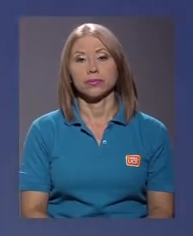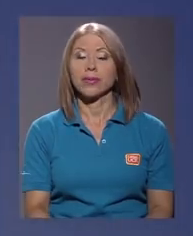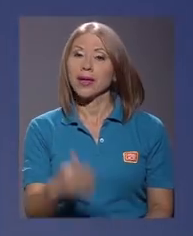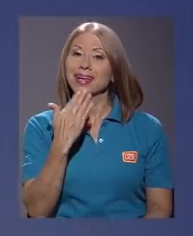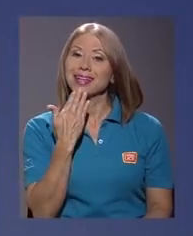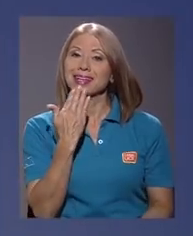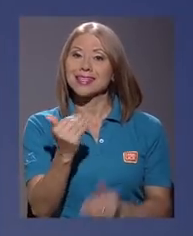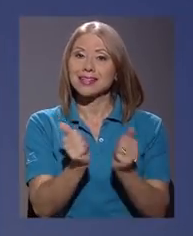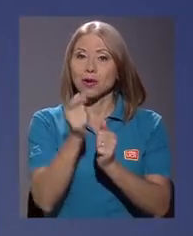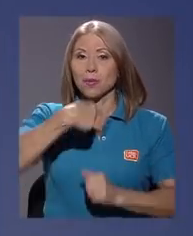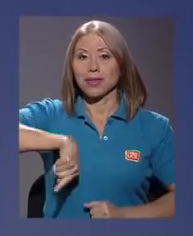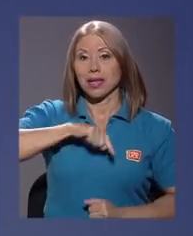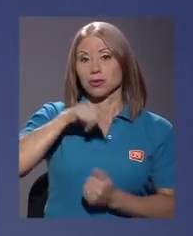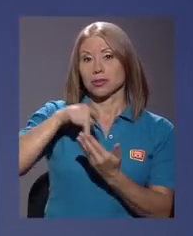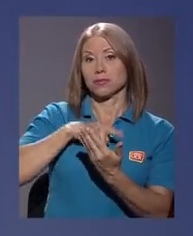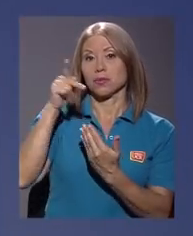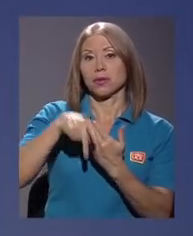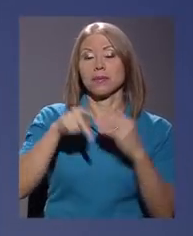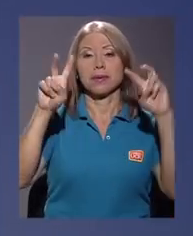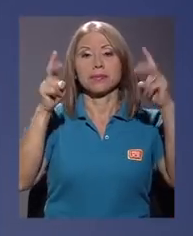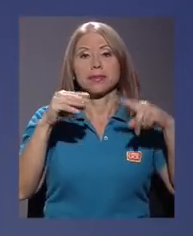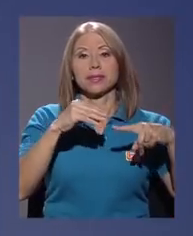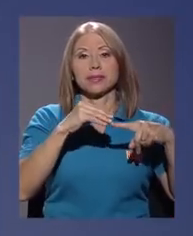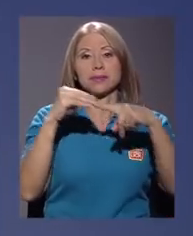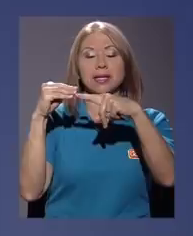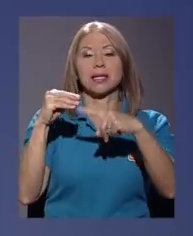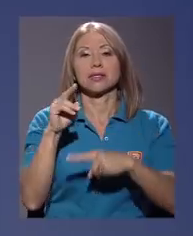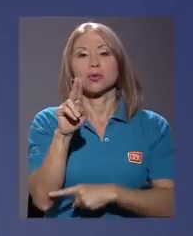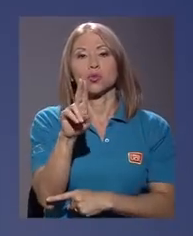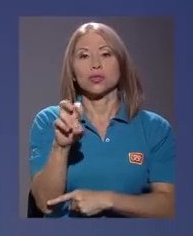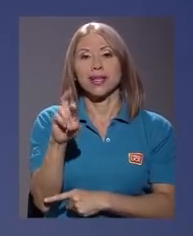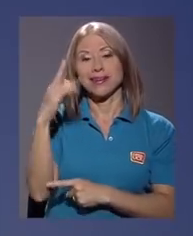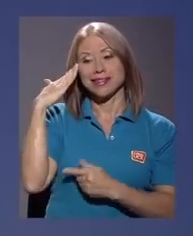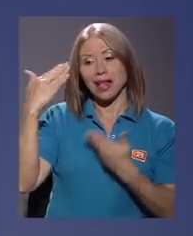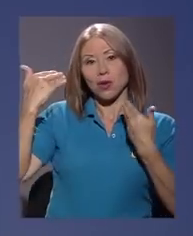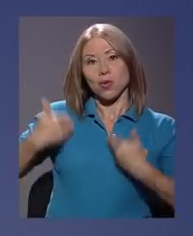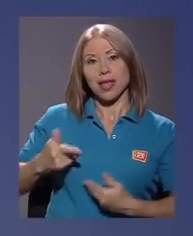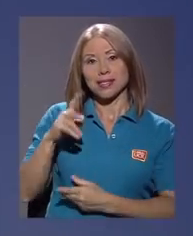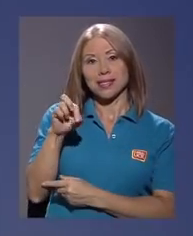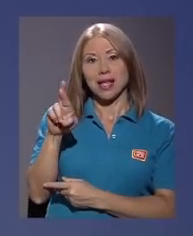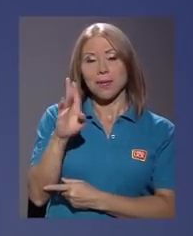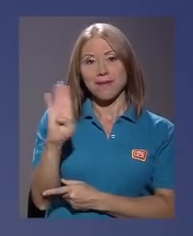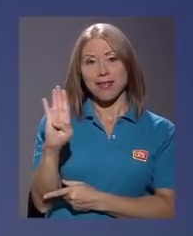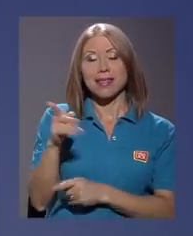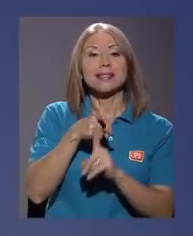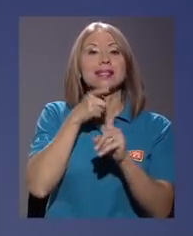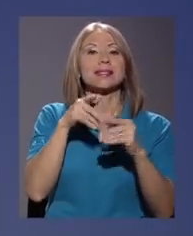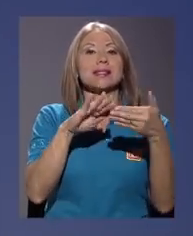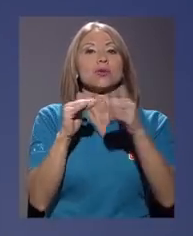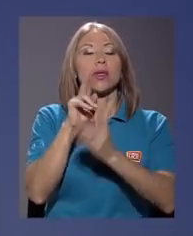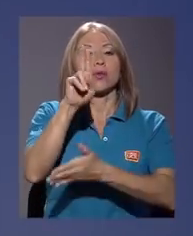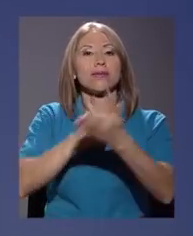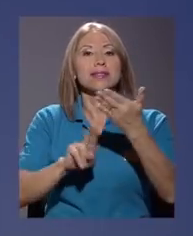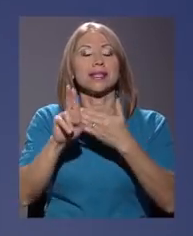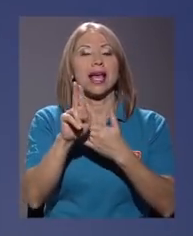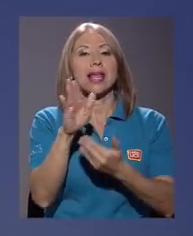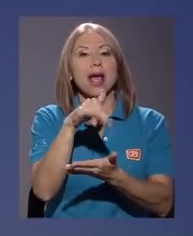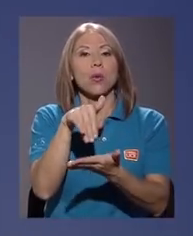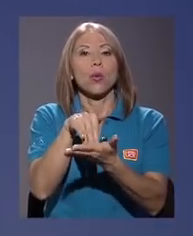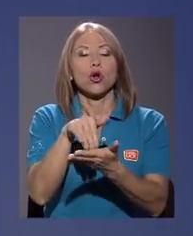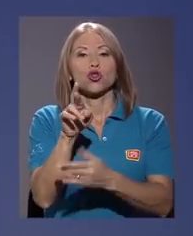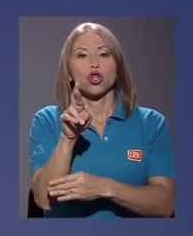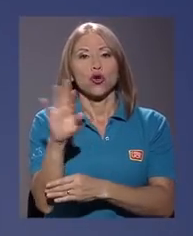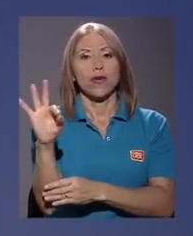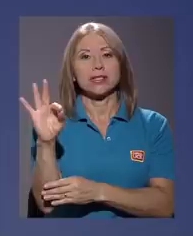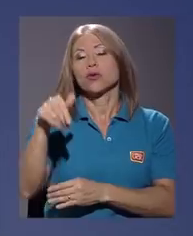Muchas gracias por acompañarnos en una edición más de especiales ucr Les saluda César barrantes desde la ciudad universitaria Rodrigo facio